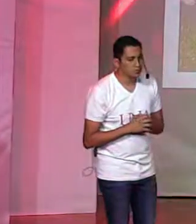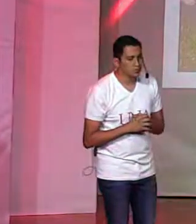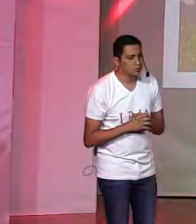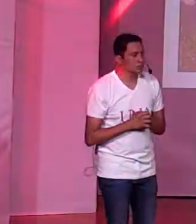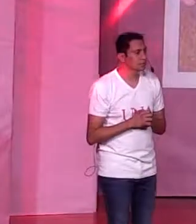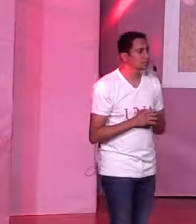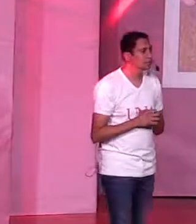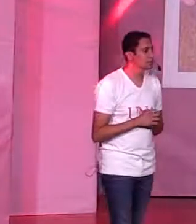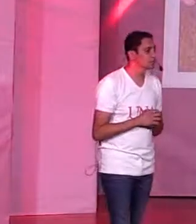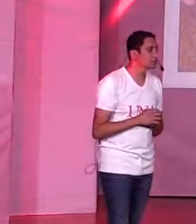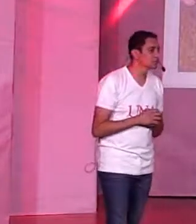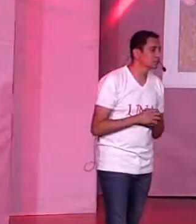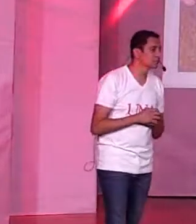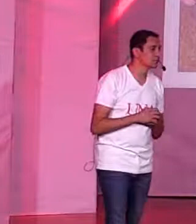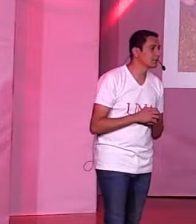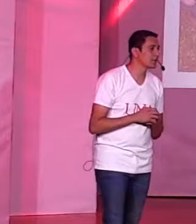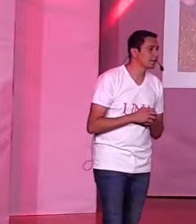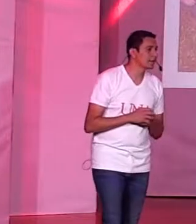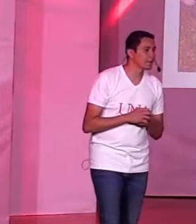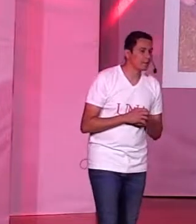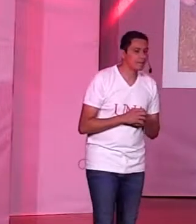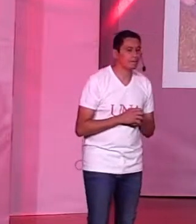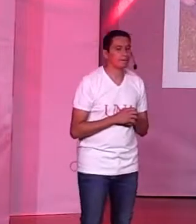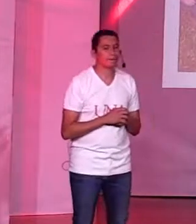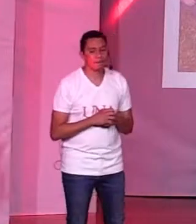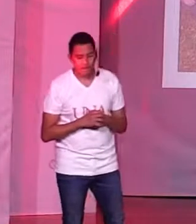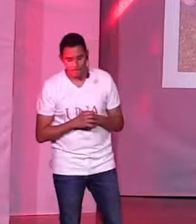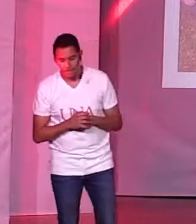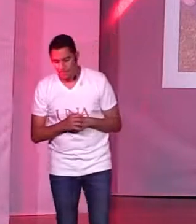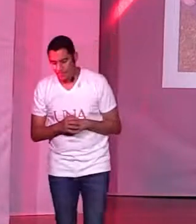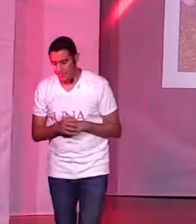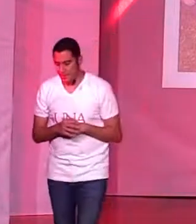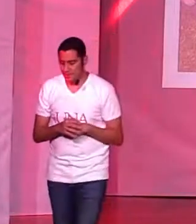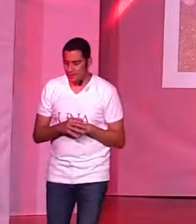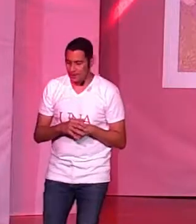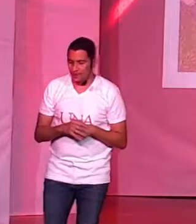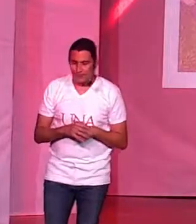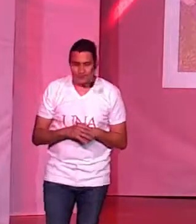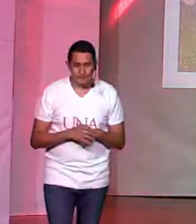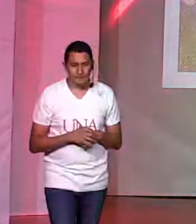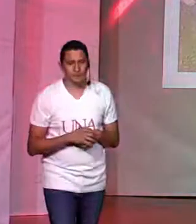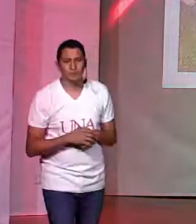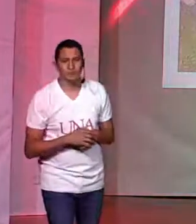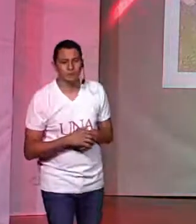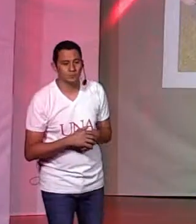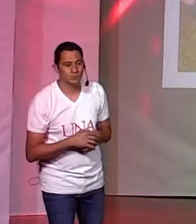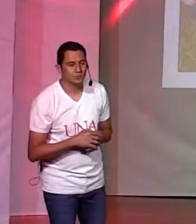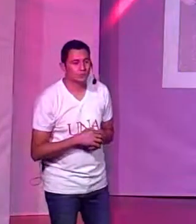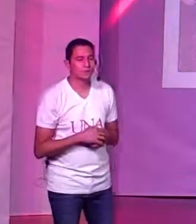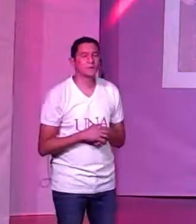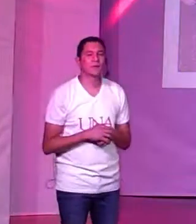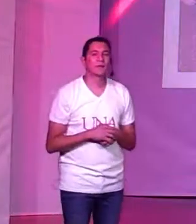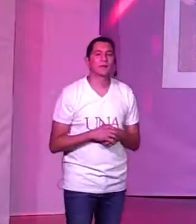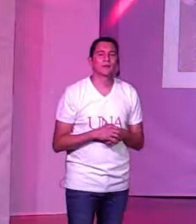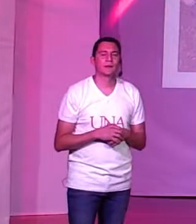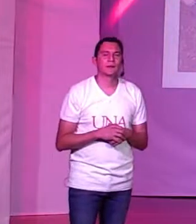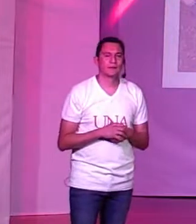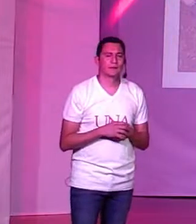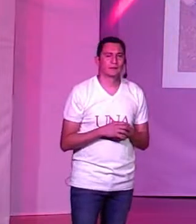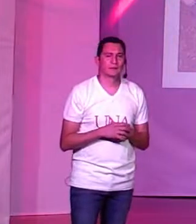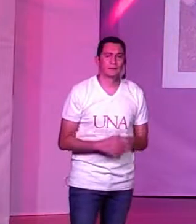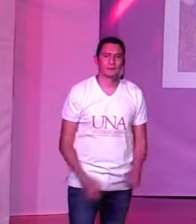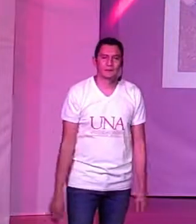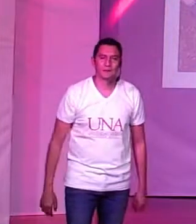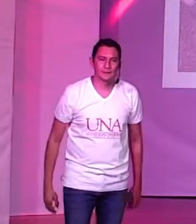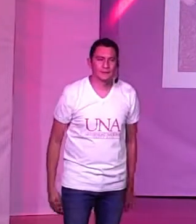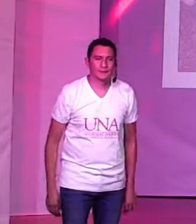el espacio para recordarles las redes sociales del Departamento de Orientación y Psicología, tanto en Facebook como en Instagram. Excelente.